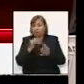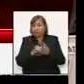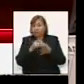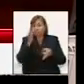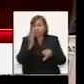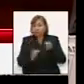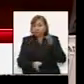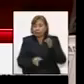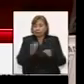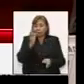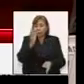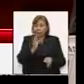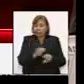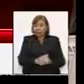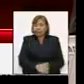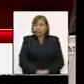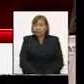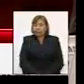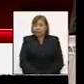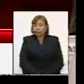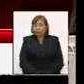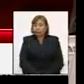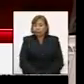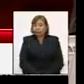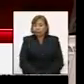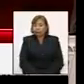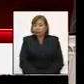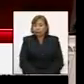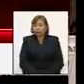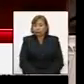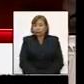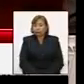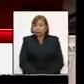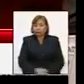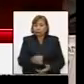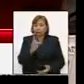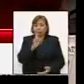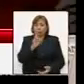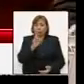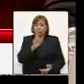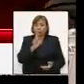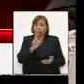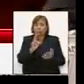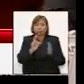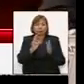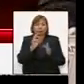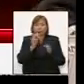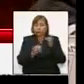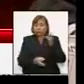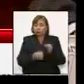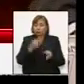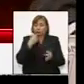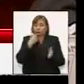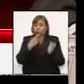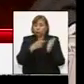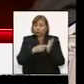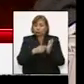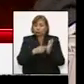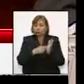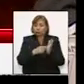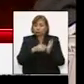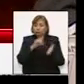judicial, ¿cierto? Entonces, en la resolución judicial expresamente ahí se dice